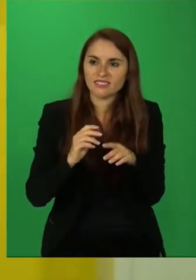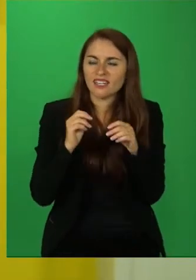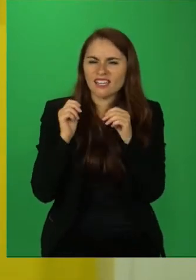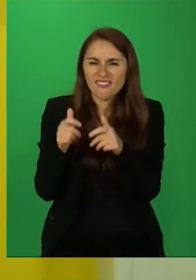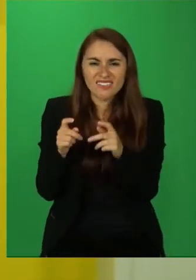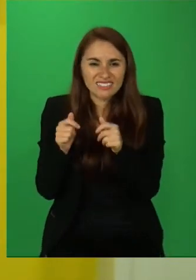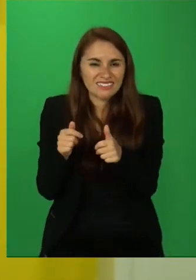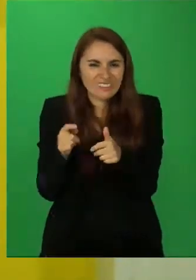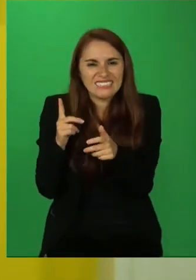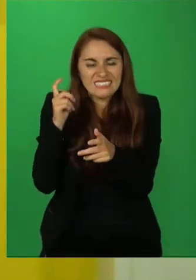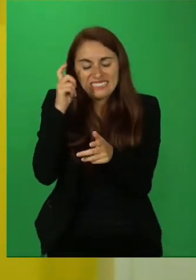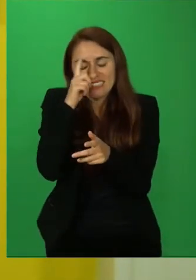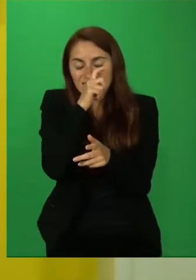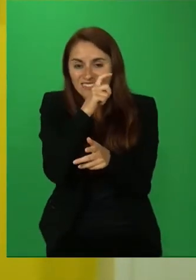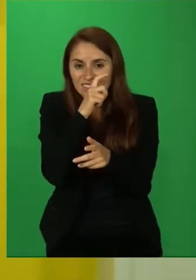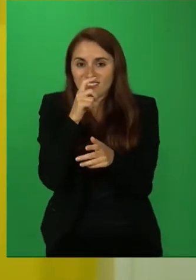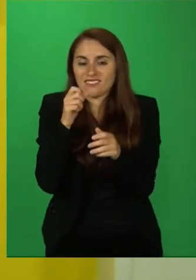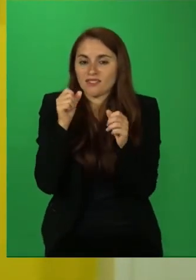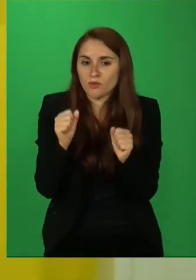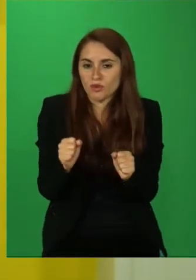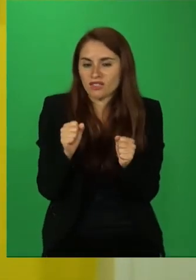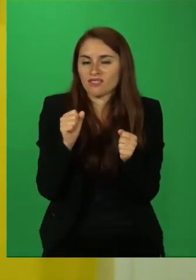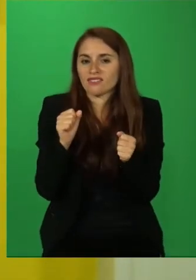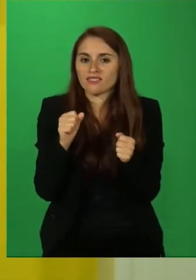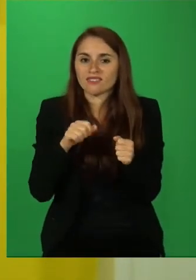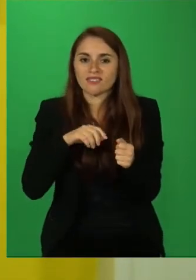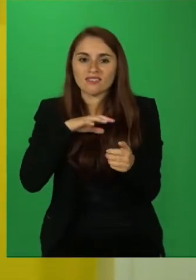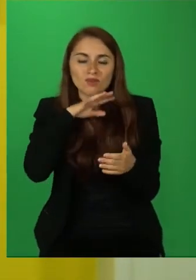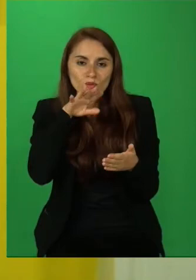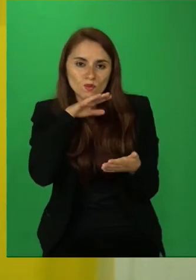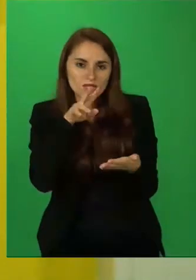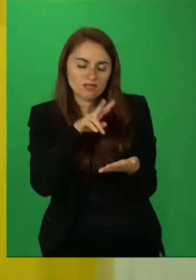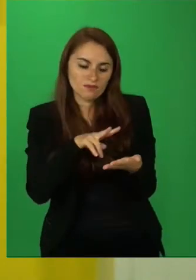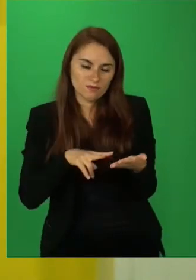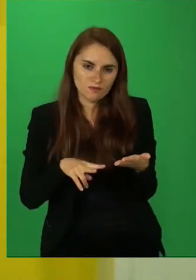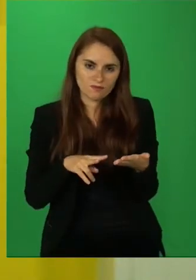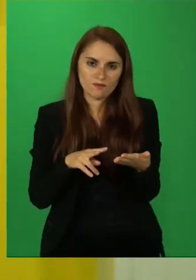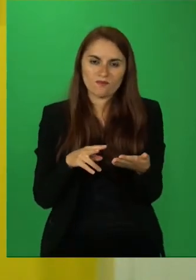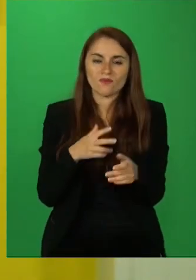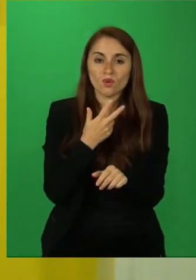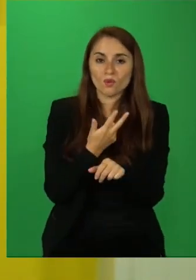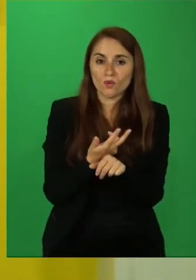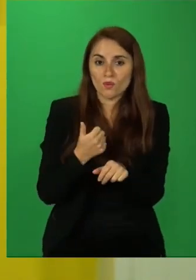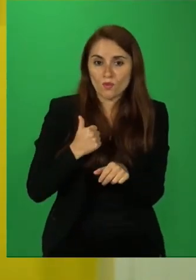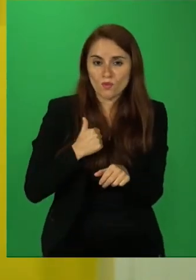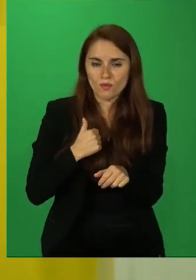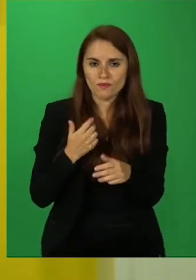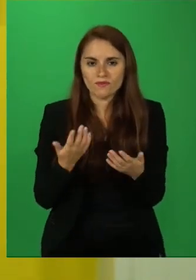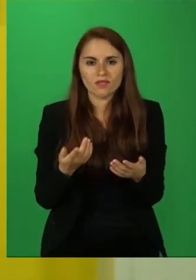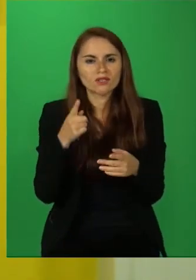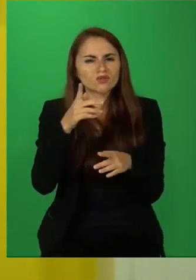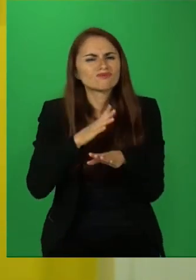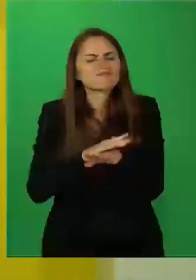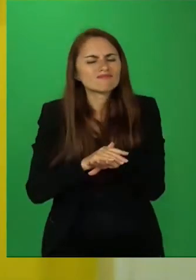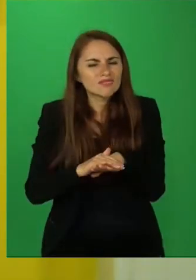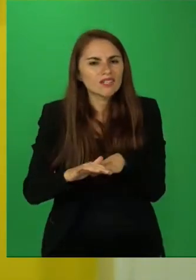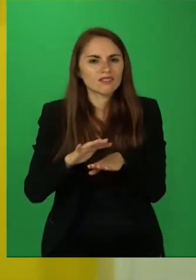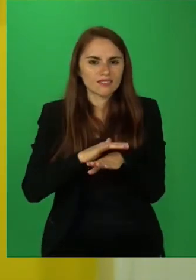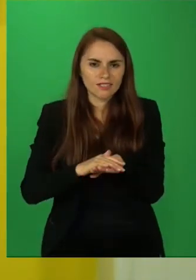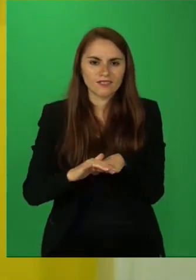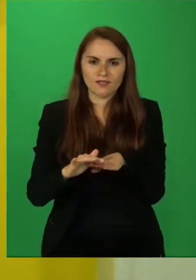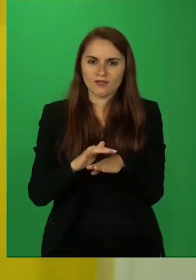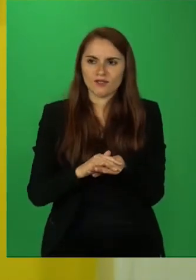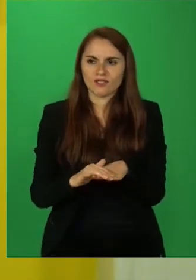de las más complejas en comprensión lectora, así que si fallaste en uno o dos pasos o aún no entiendes nada,